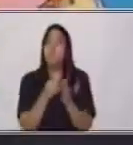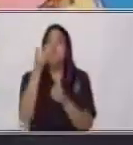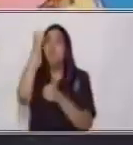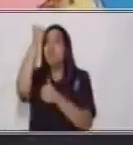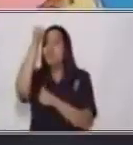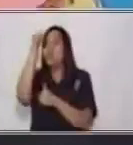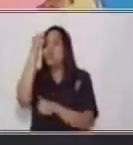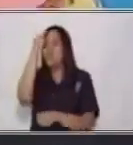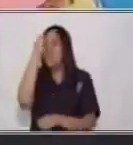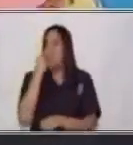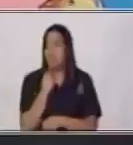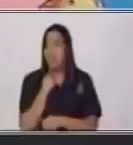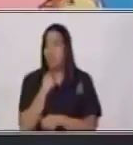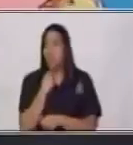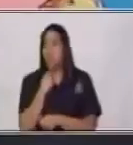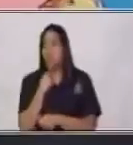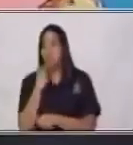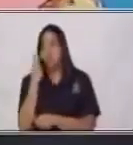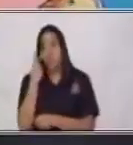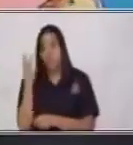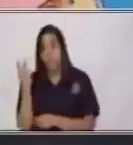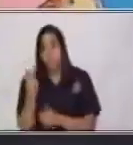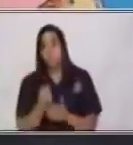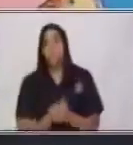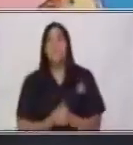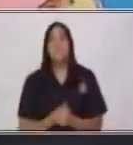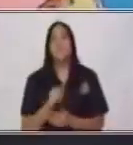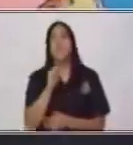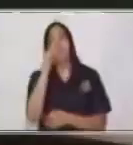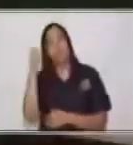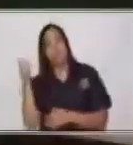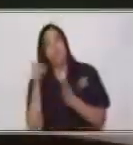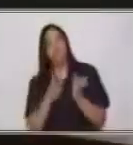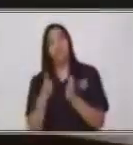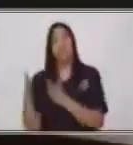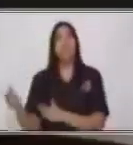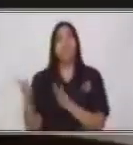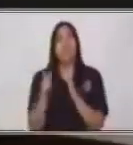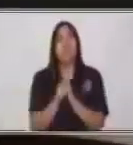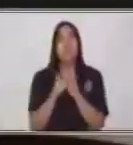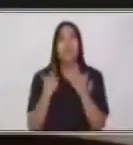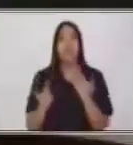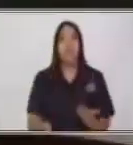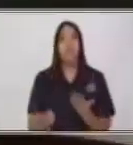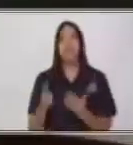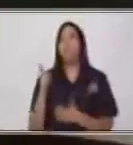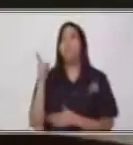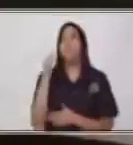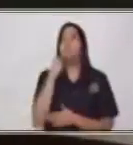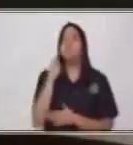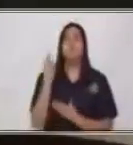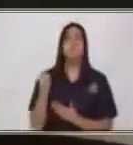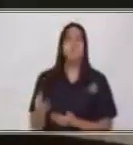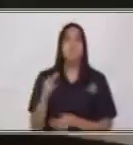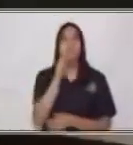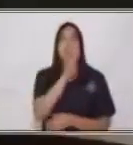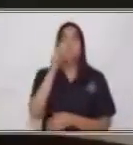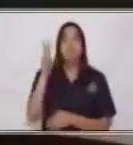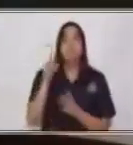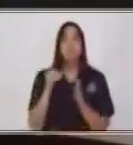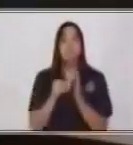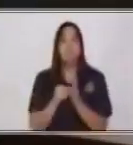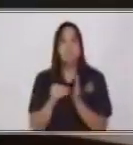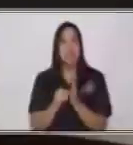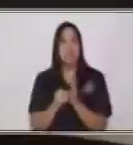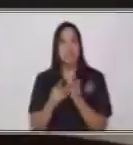con 15 centavos. Voy ahora con el libro. El libro dice que vale 22 quetzales.